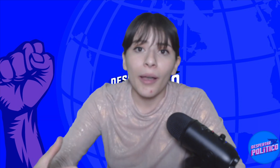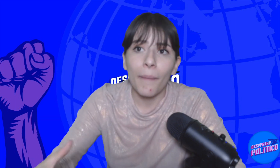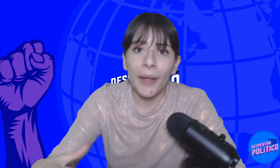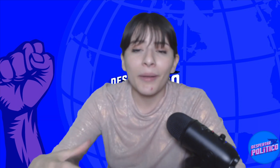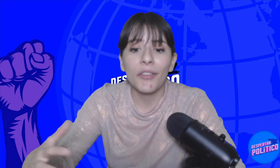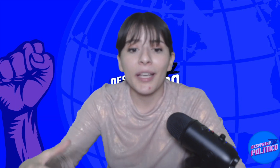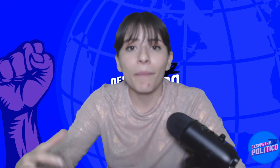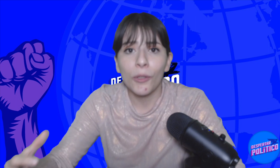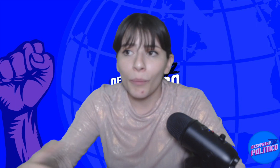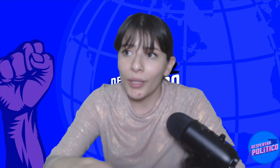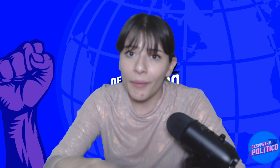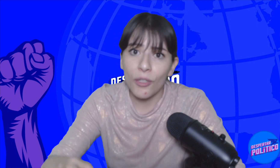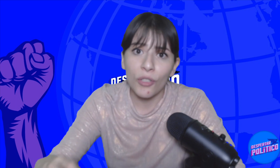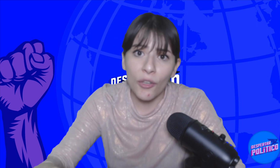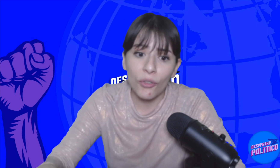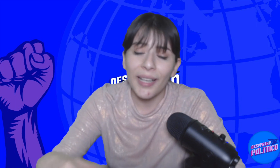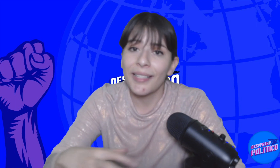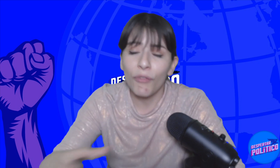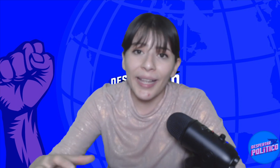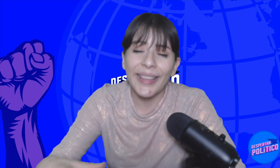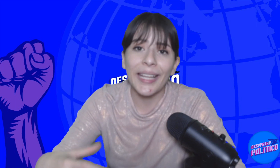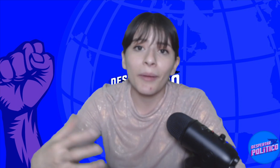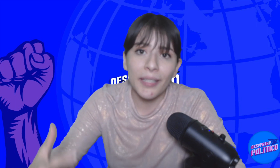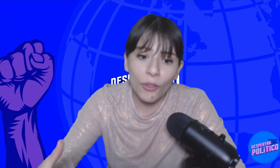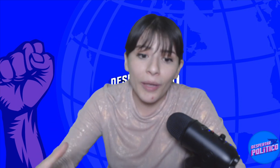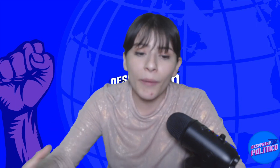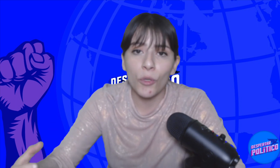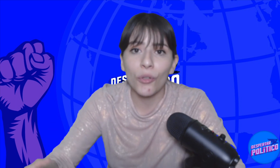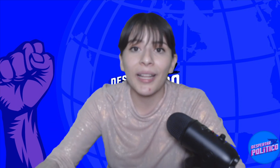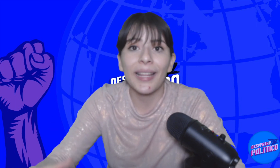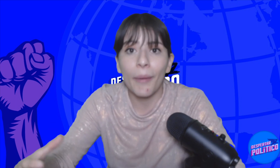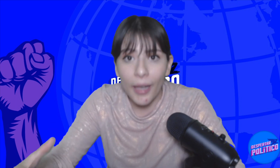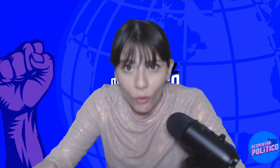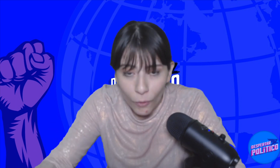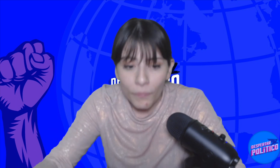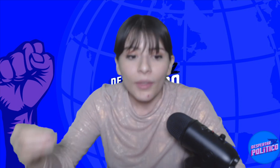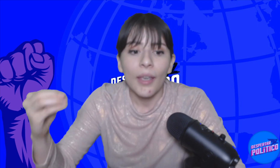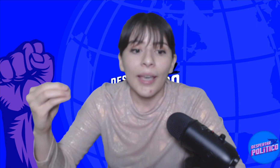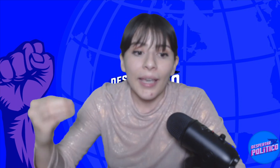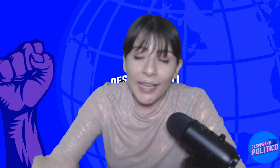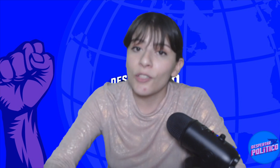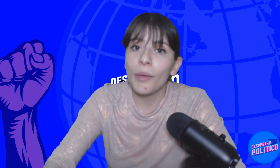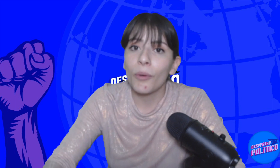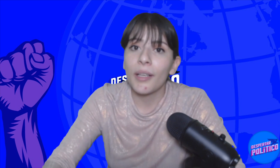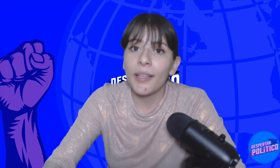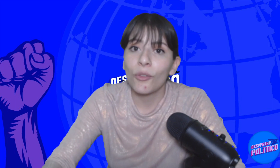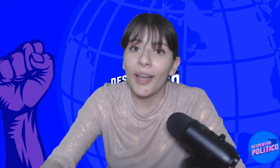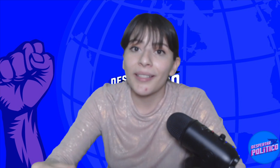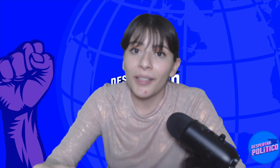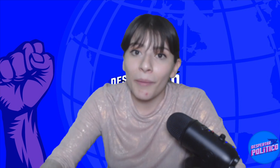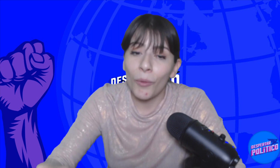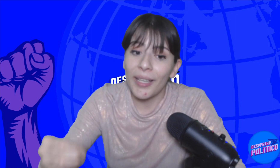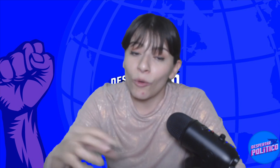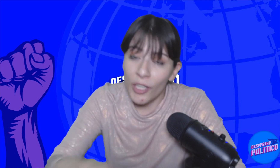creó para beneficiar al patrón pero a través de los años se fue tergiversando en perjuicio del trabajador es de suma importancia